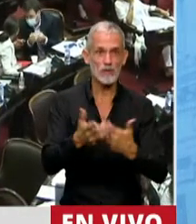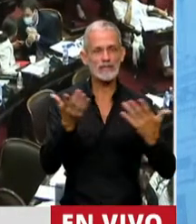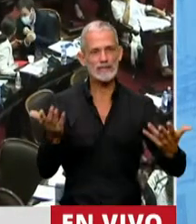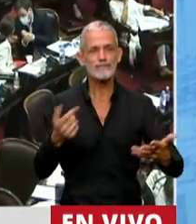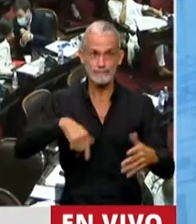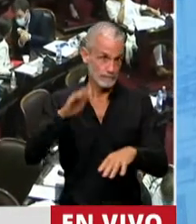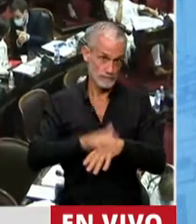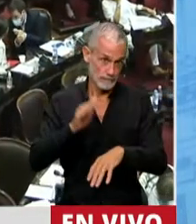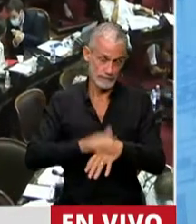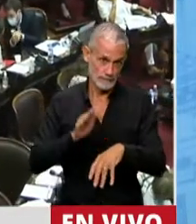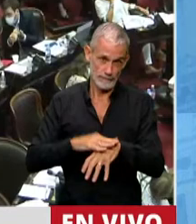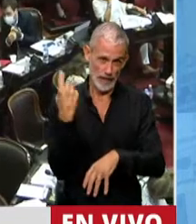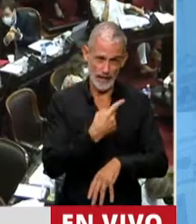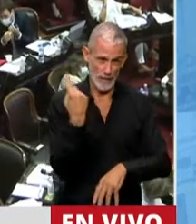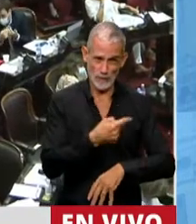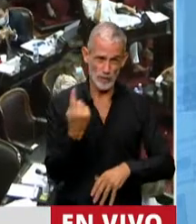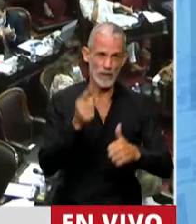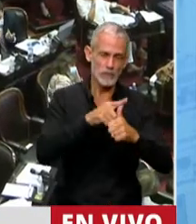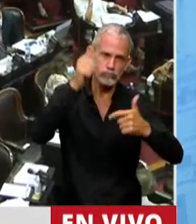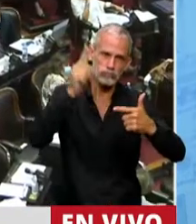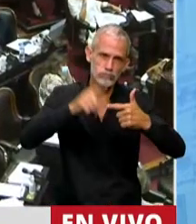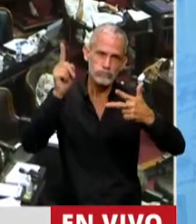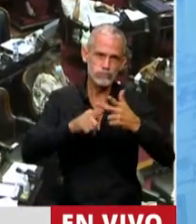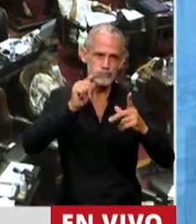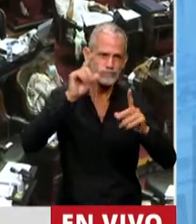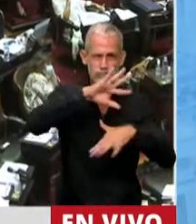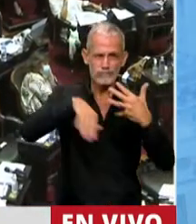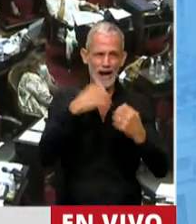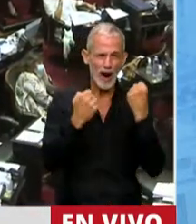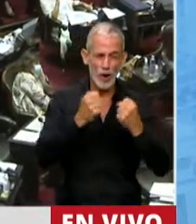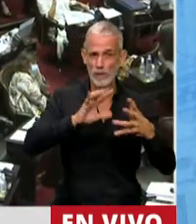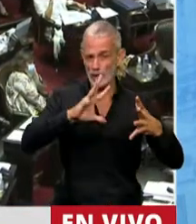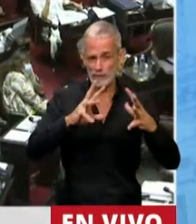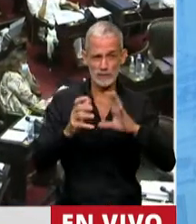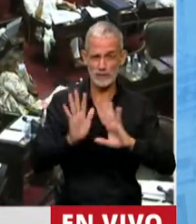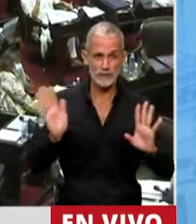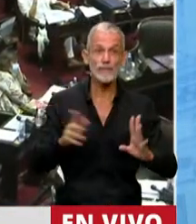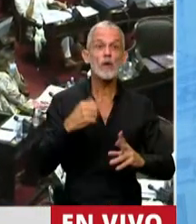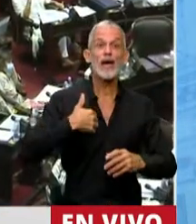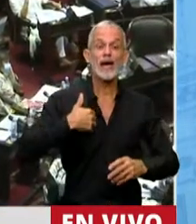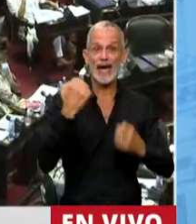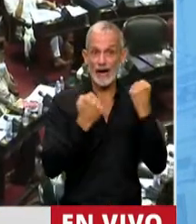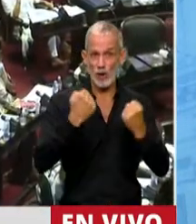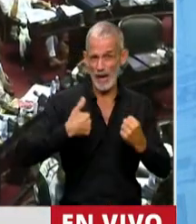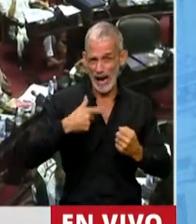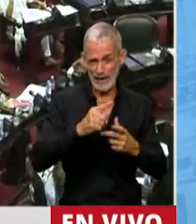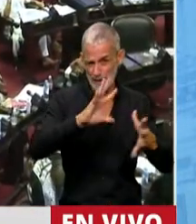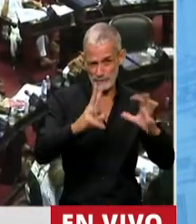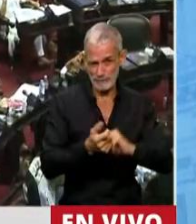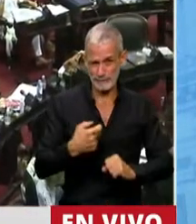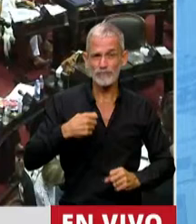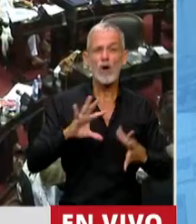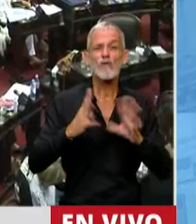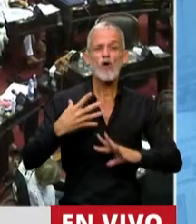hacer cargo de este problema porque cada una de estas crisis económicas degrada la economía argentina y obviamente las condiciones de vida de nuestro